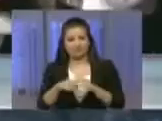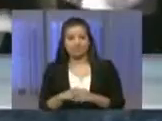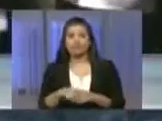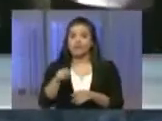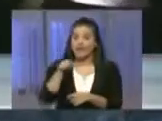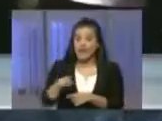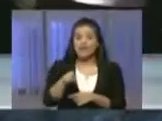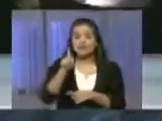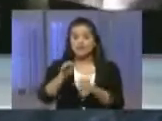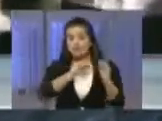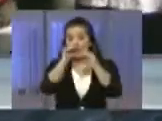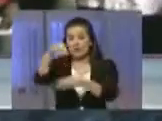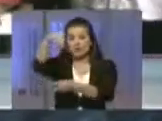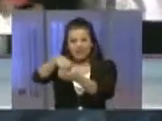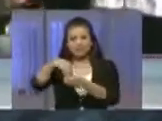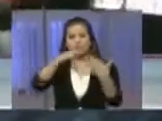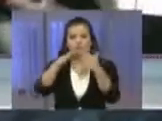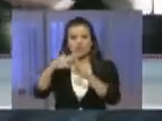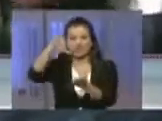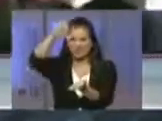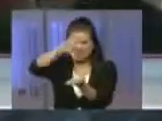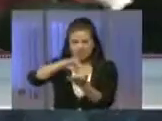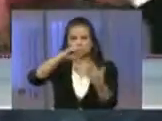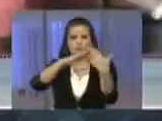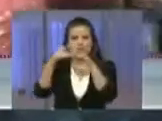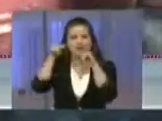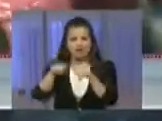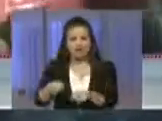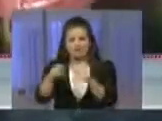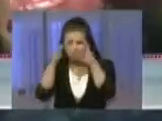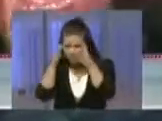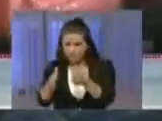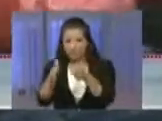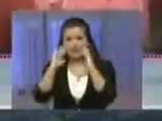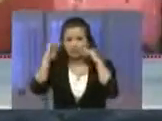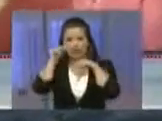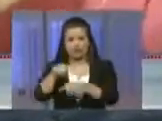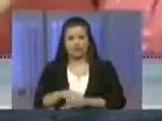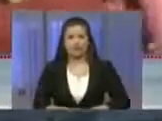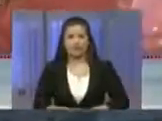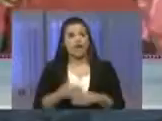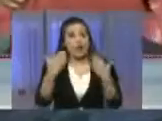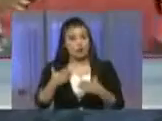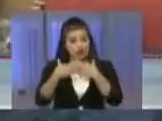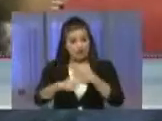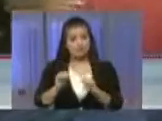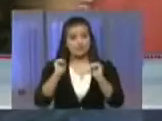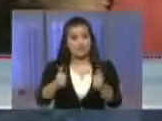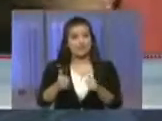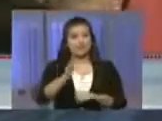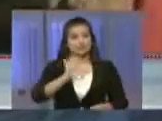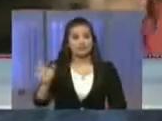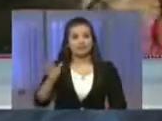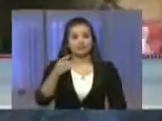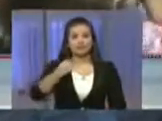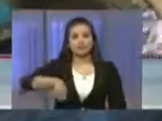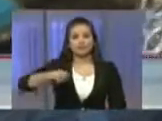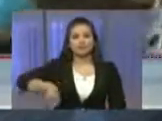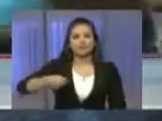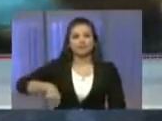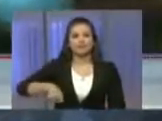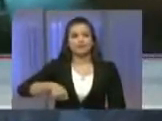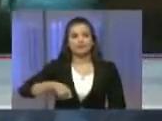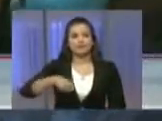el centro de la pobreza en el corazón de la pobreza y vamos a empezar decía el presidente por lo